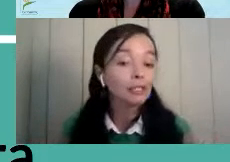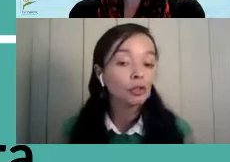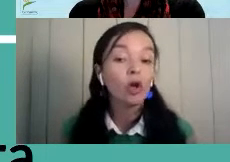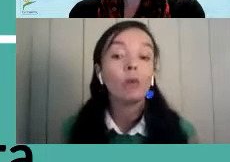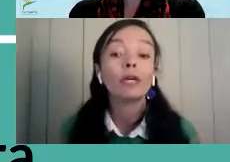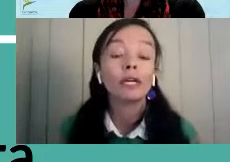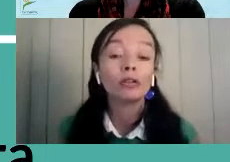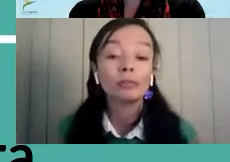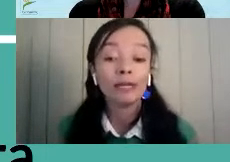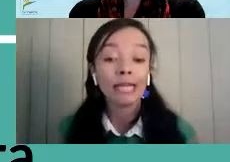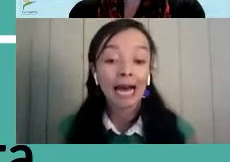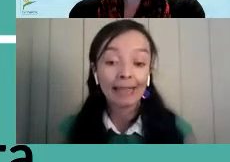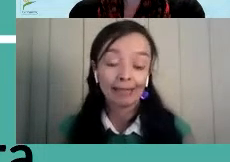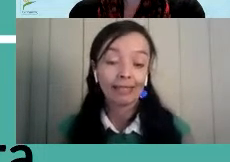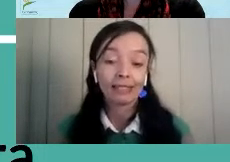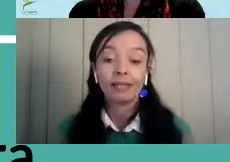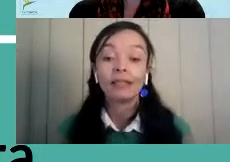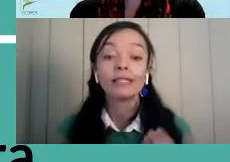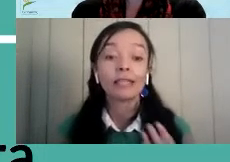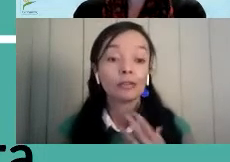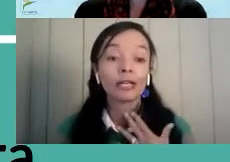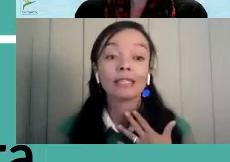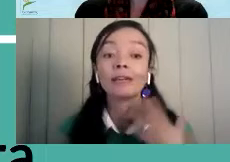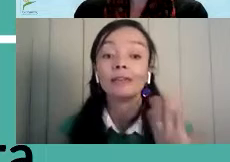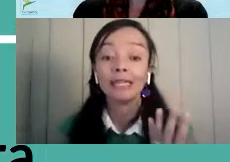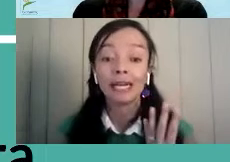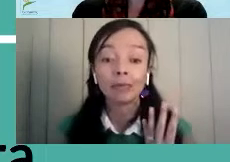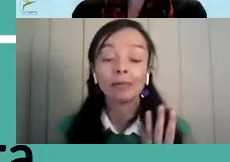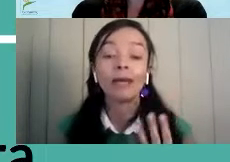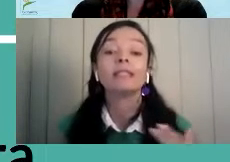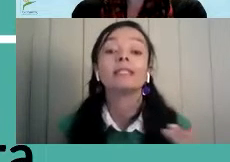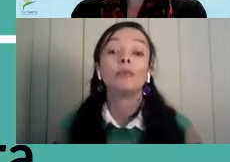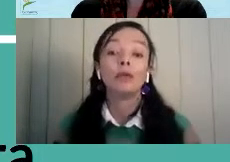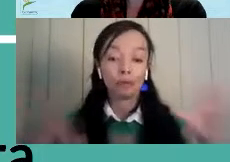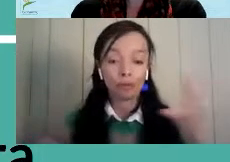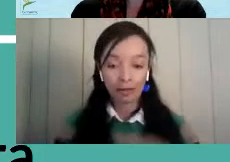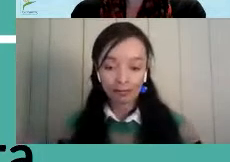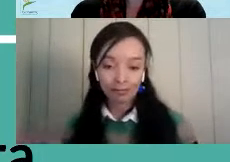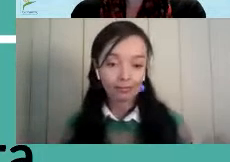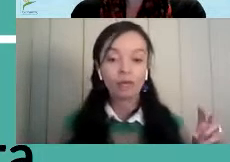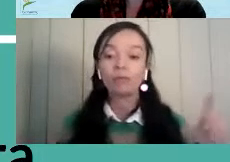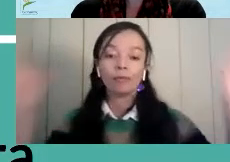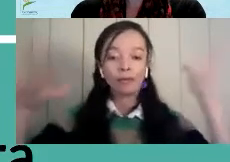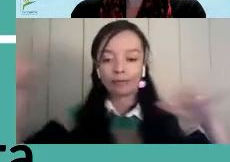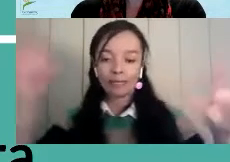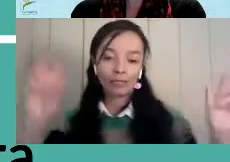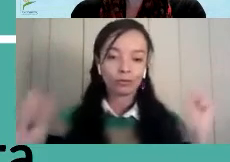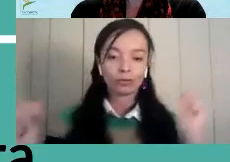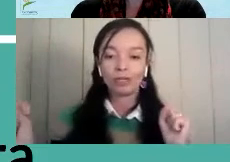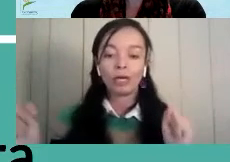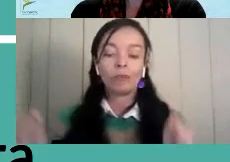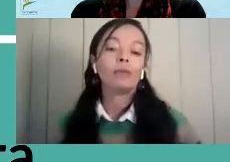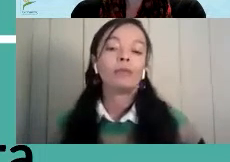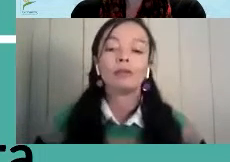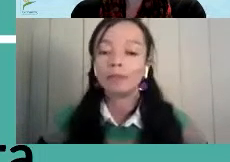sencillo. Porque los bebés antes de desarrollar las habilidades verbales se pueden mover. Pueden mover las manitos.